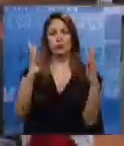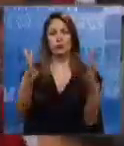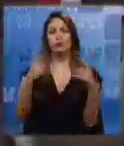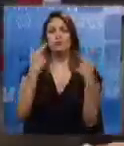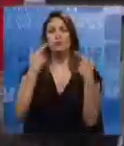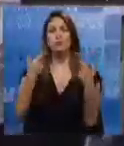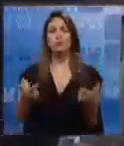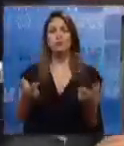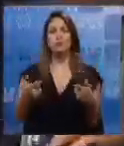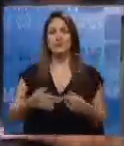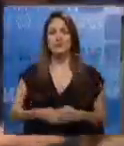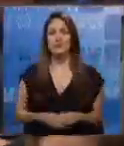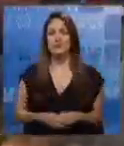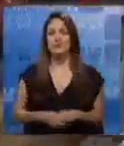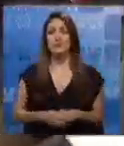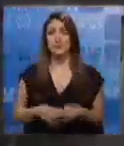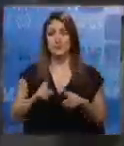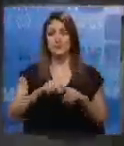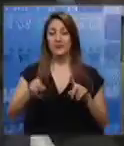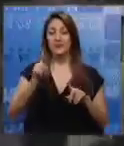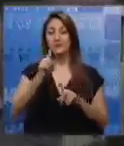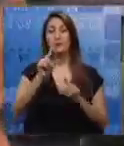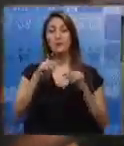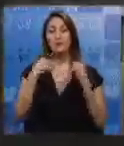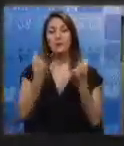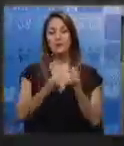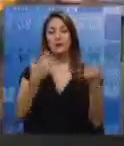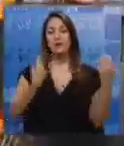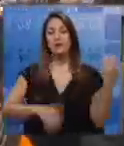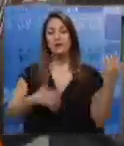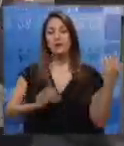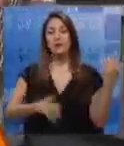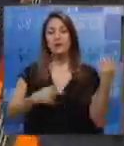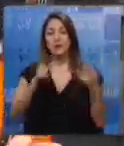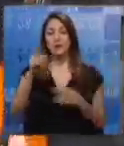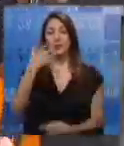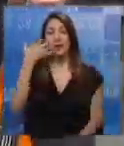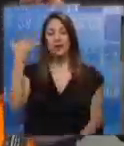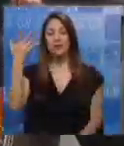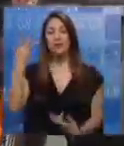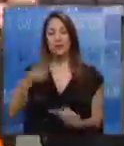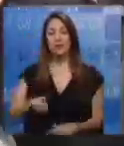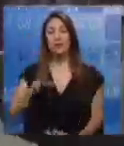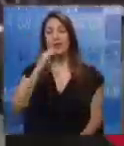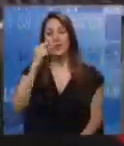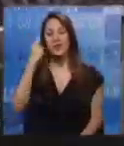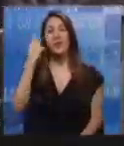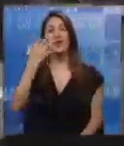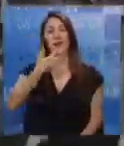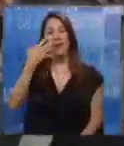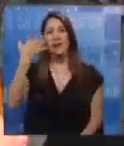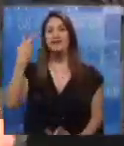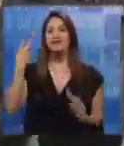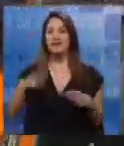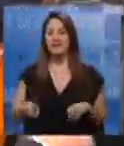resguardarlo. Mientras que un grupo folclórico entonaba una canción que también fue coreada por el presidente en su caminata.